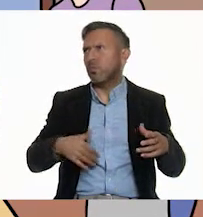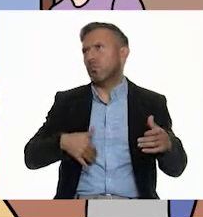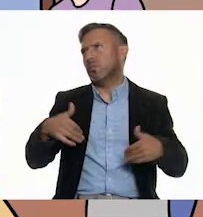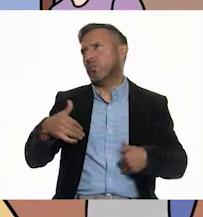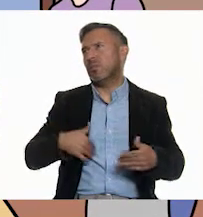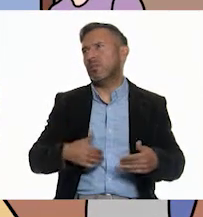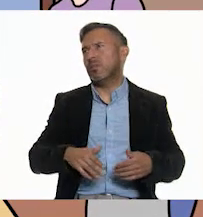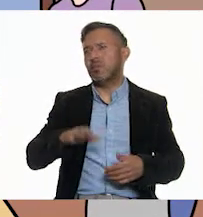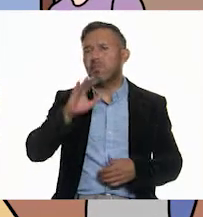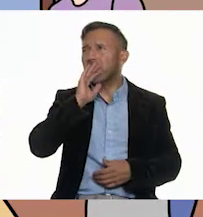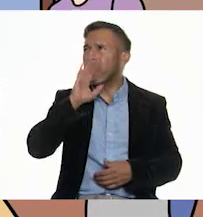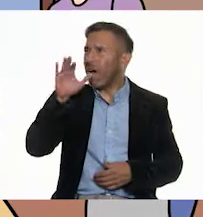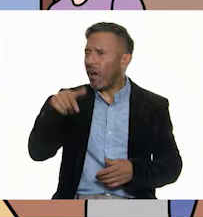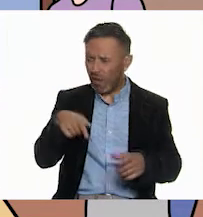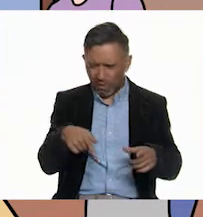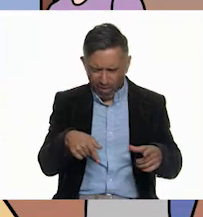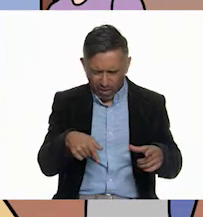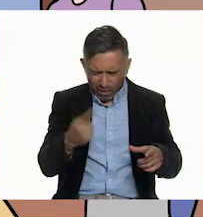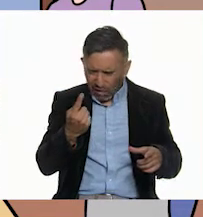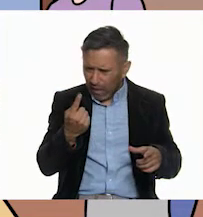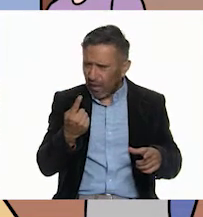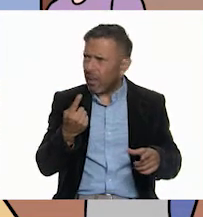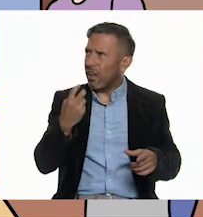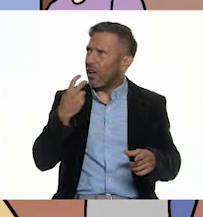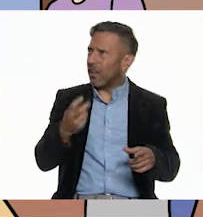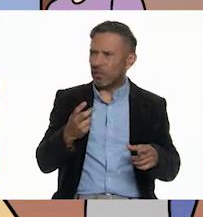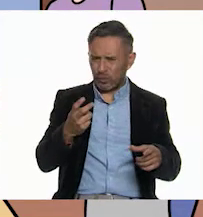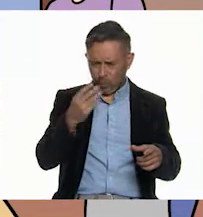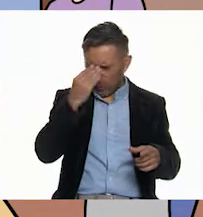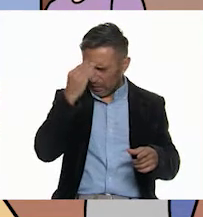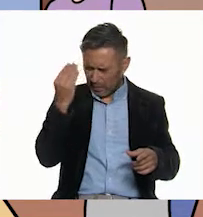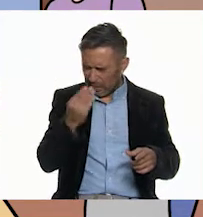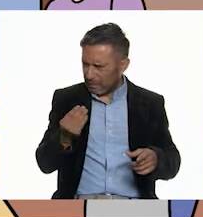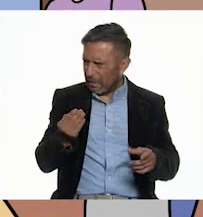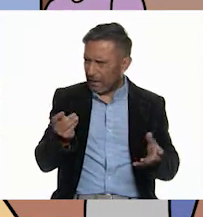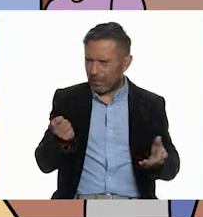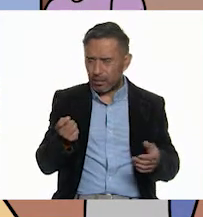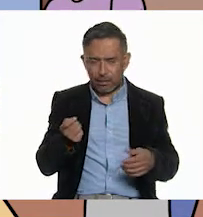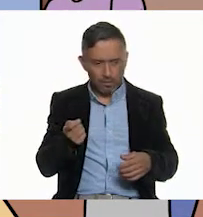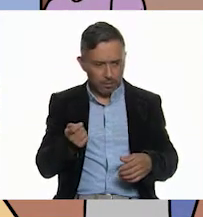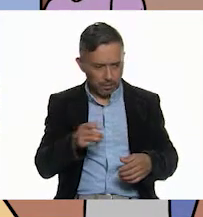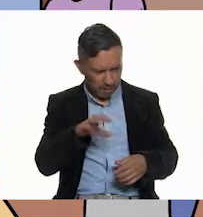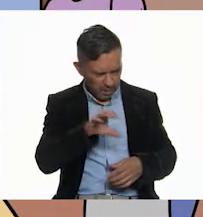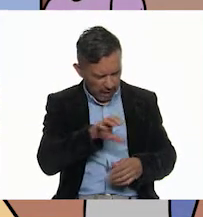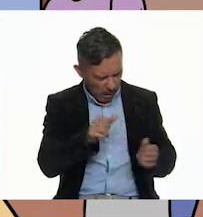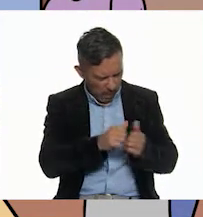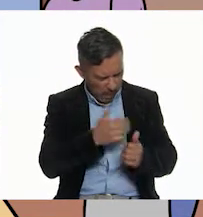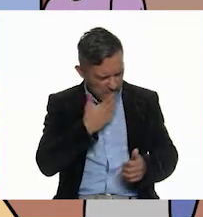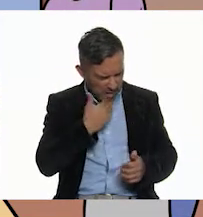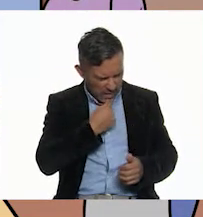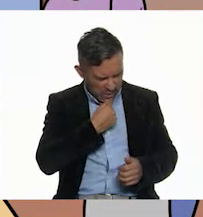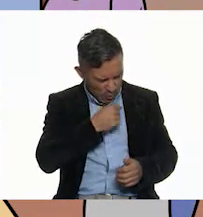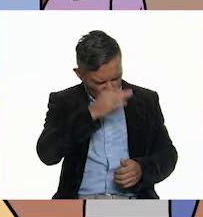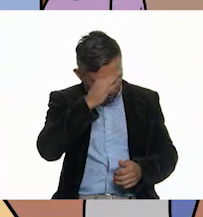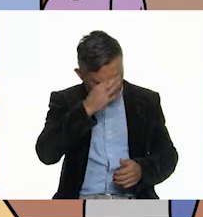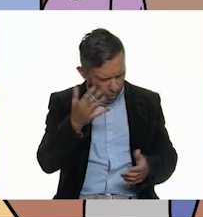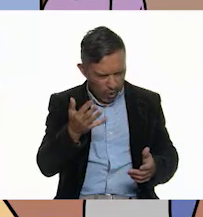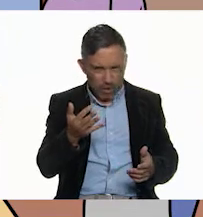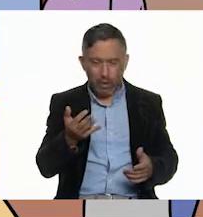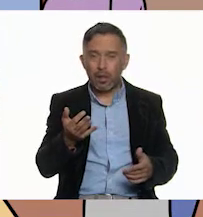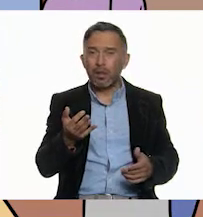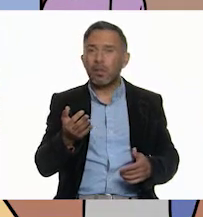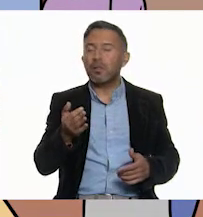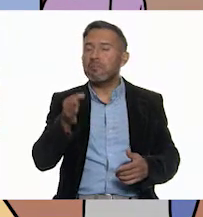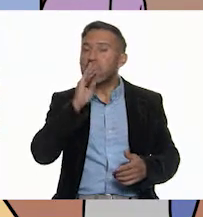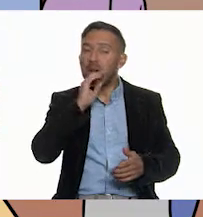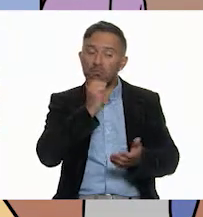Mamá, ¿qué es esto tan espantoso? Es cereal con miel, niño tonto. La mamá los obligó a todos a comer lo